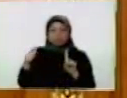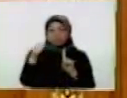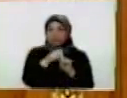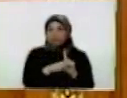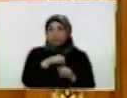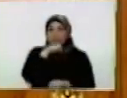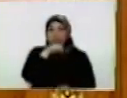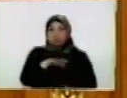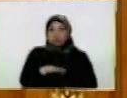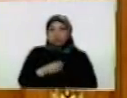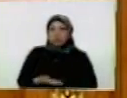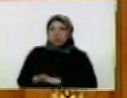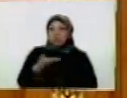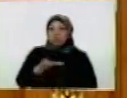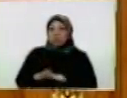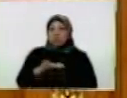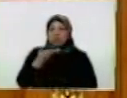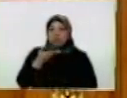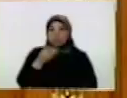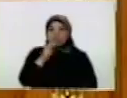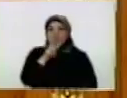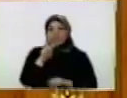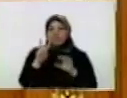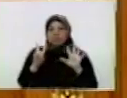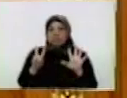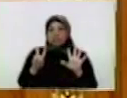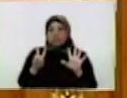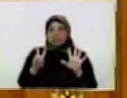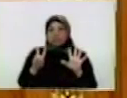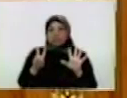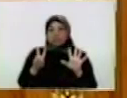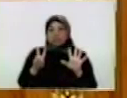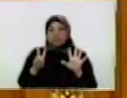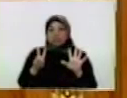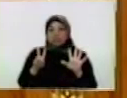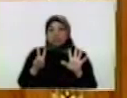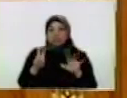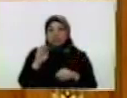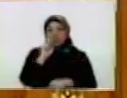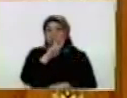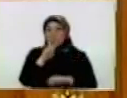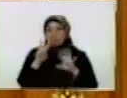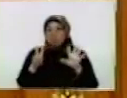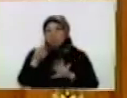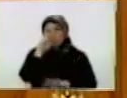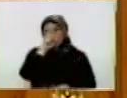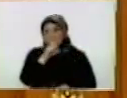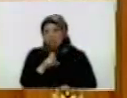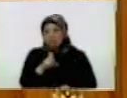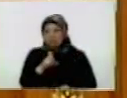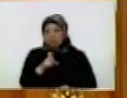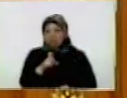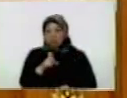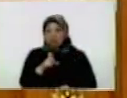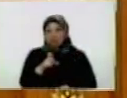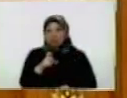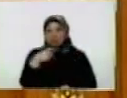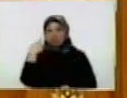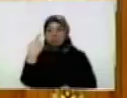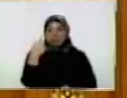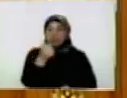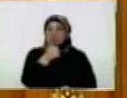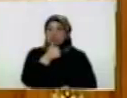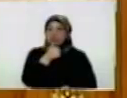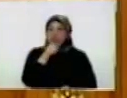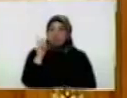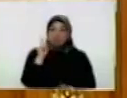histórica. 27 años para recordar, 27 años que no solamente reivindicamos a quienes